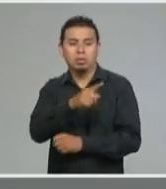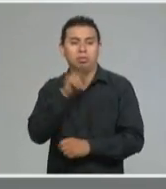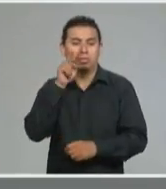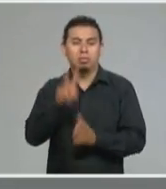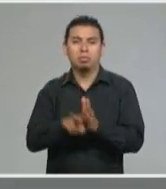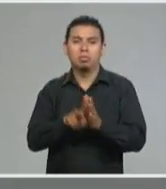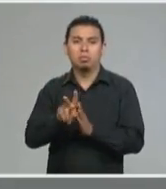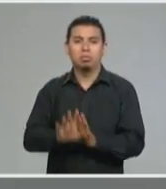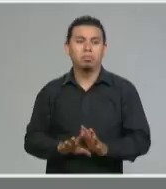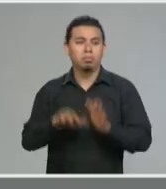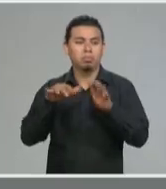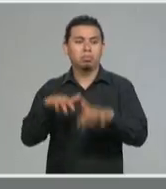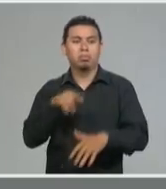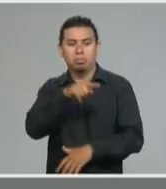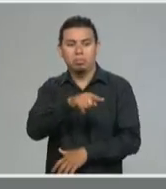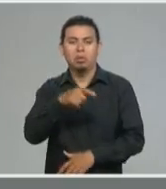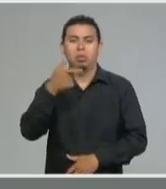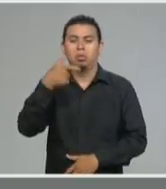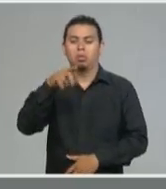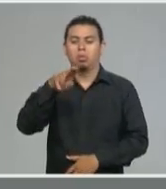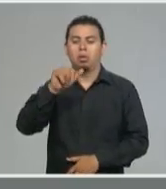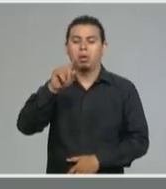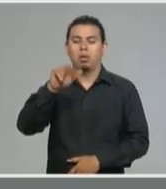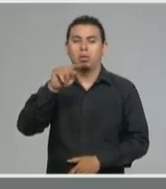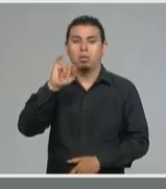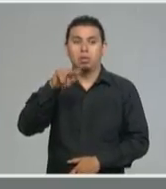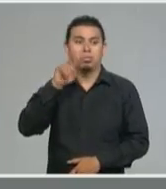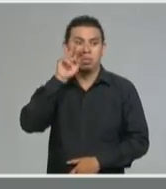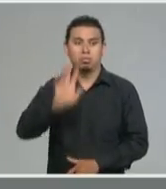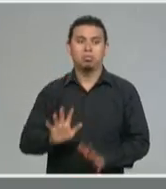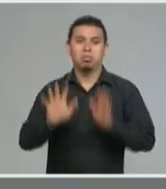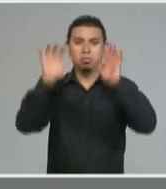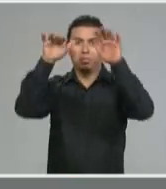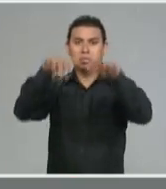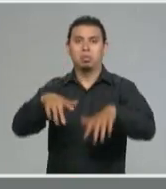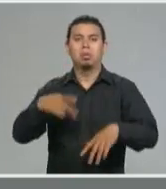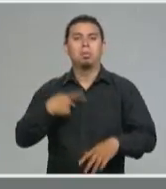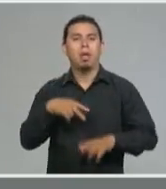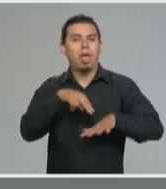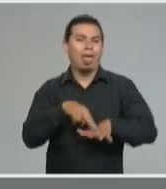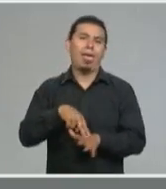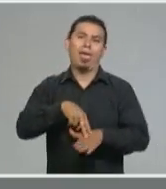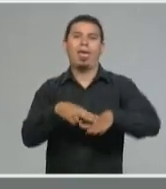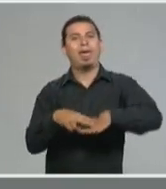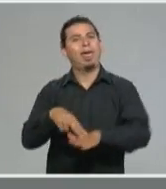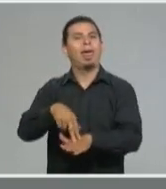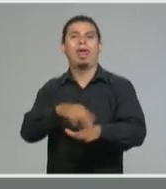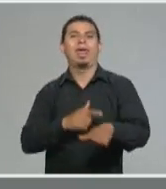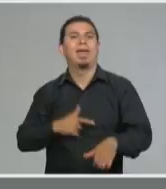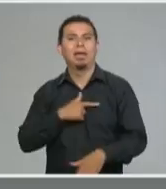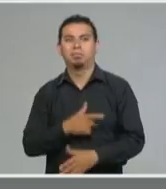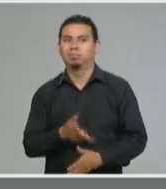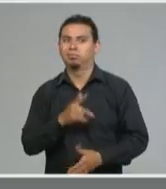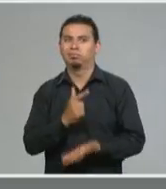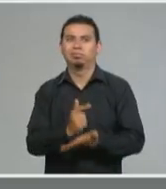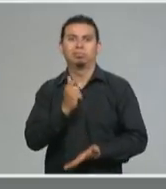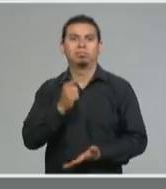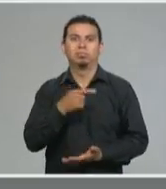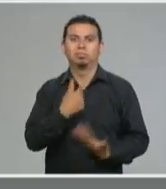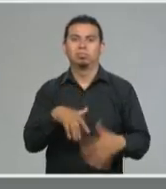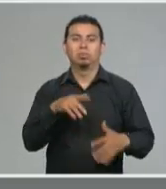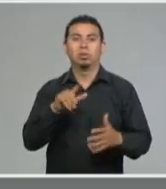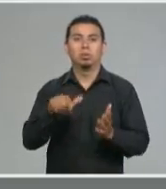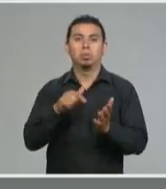la agencia de noticias Cuadratín y las olas, el tamaño de las olas y cómo lo utilizan los surfistas para, por cierto, llegaron de